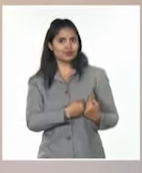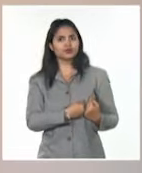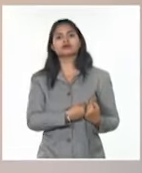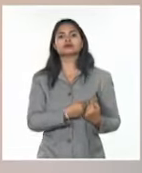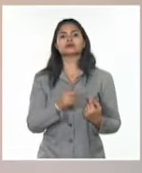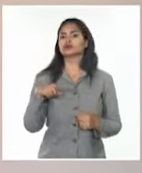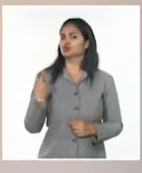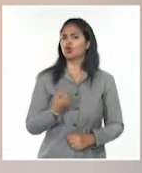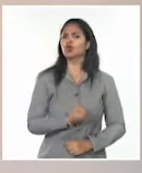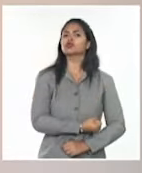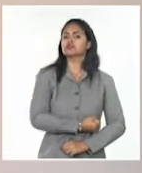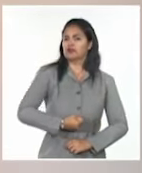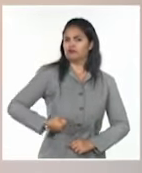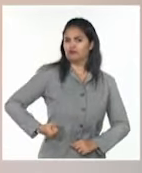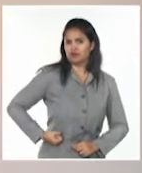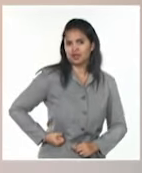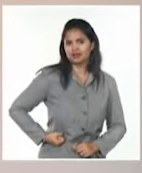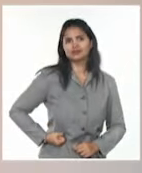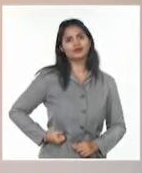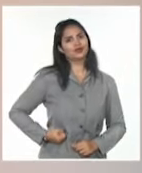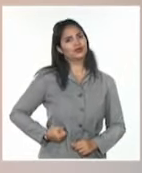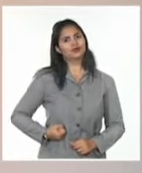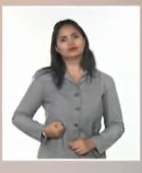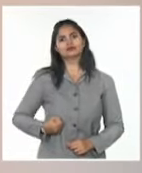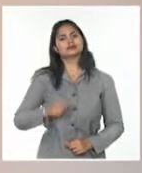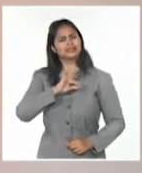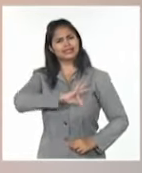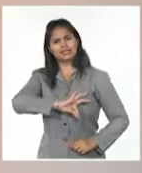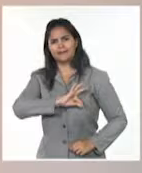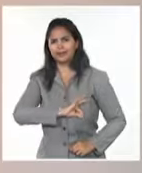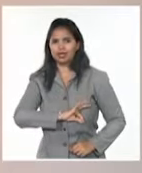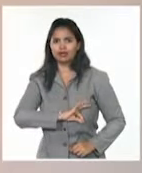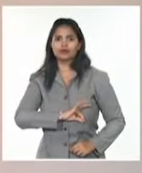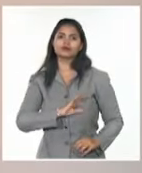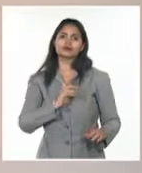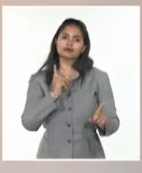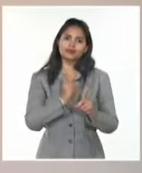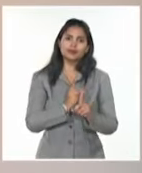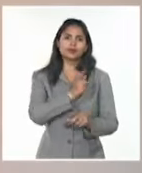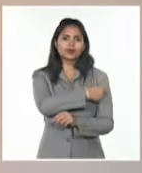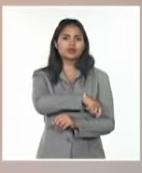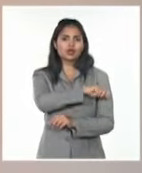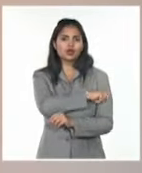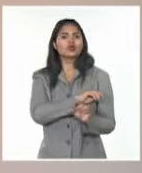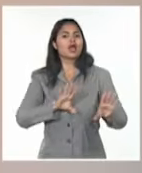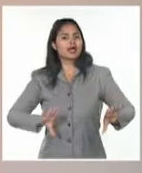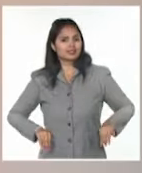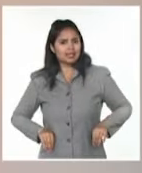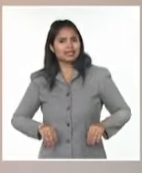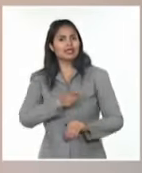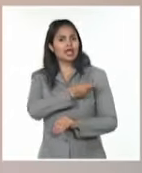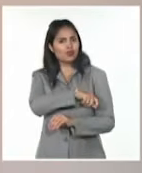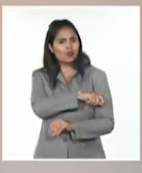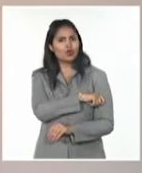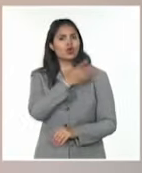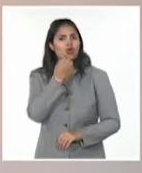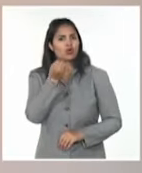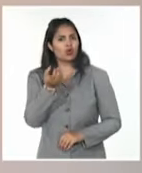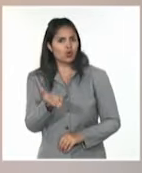pensando en en el encuentro de la verdad en el público en el encuentro de ese